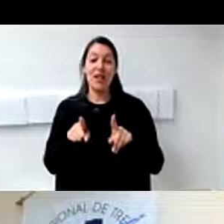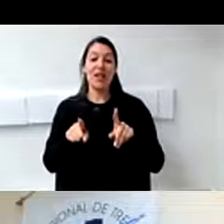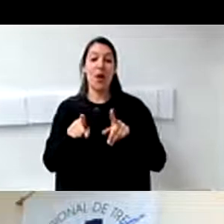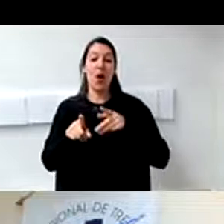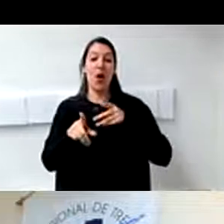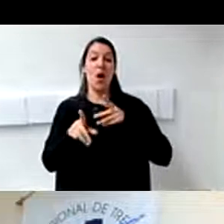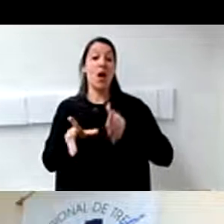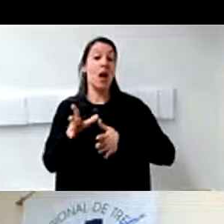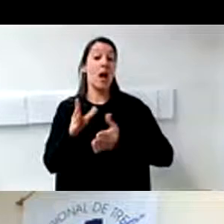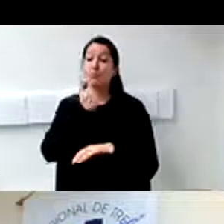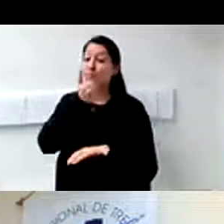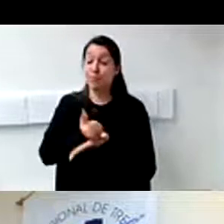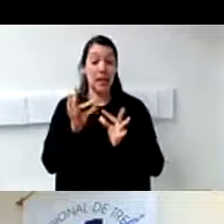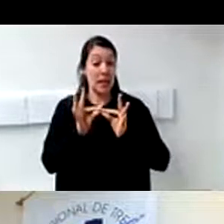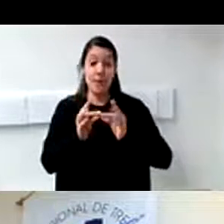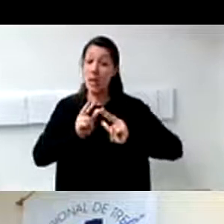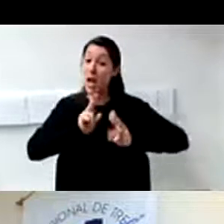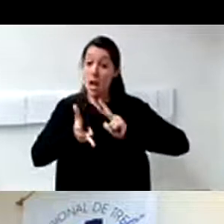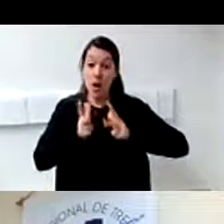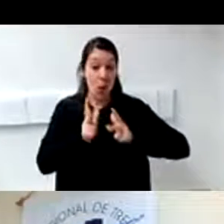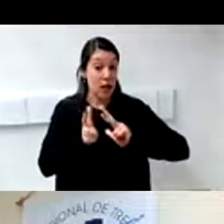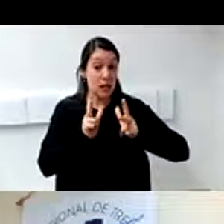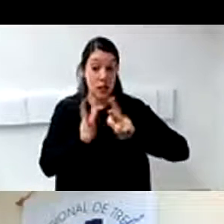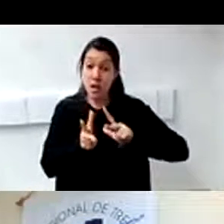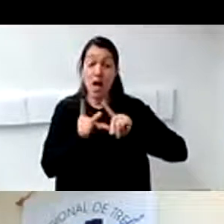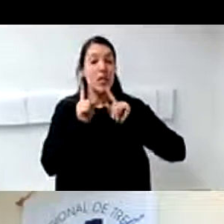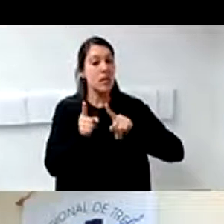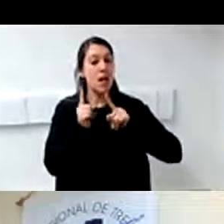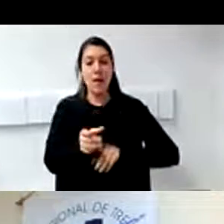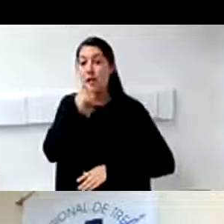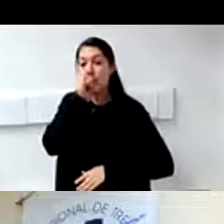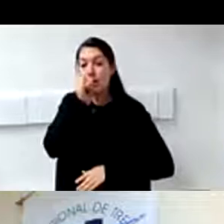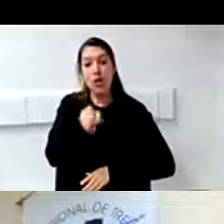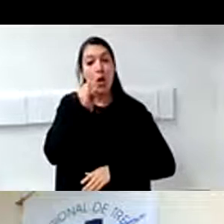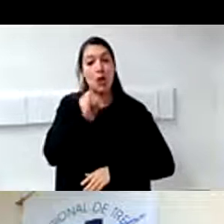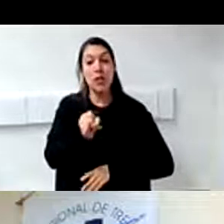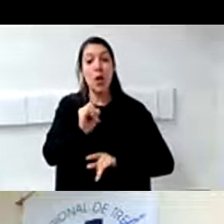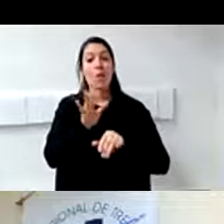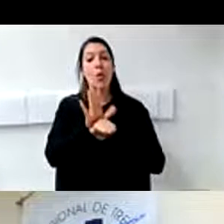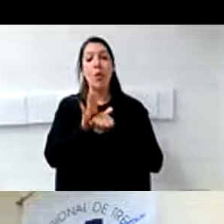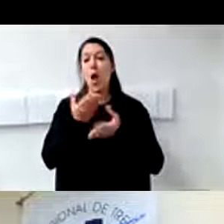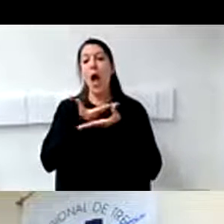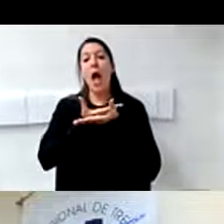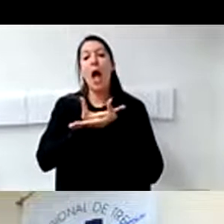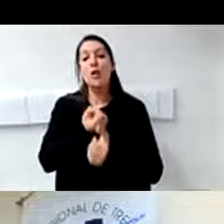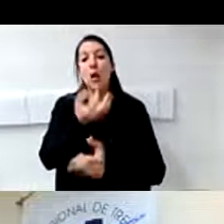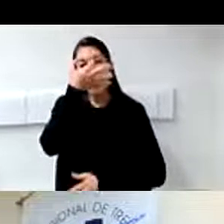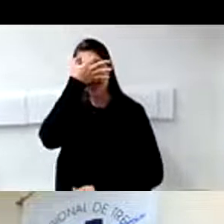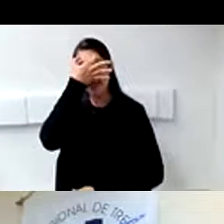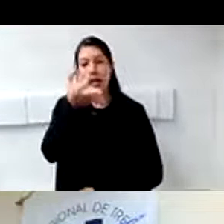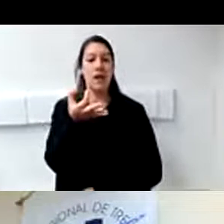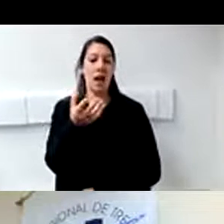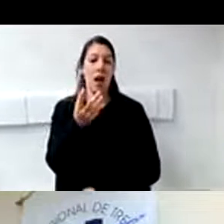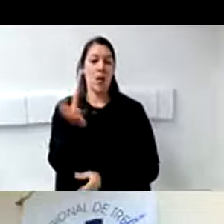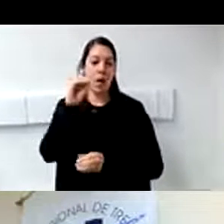Clarificar, el intérprete es parte del espacio y de las ayudas técnicas de la persona